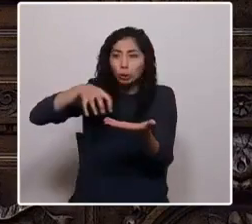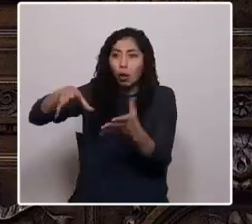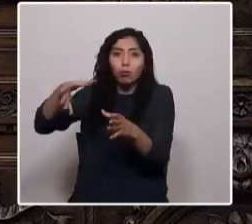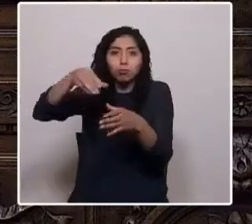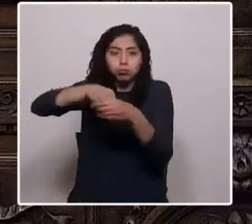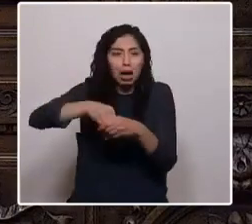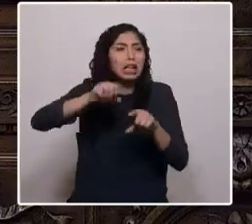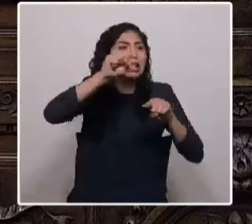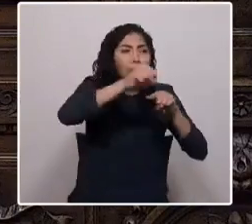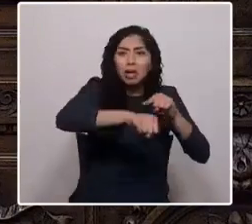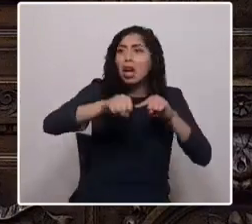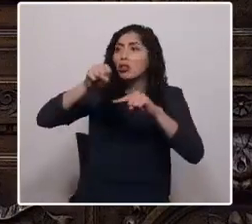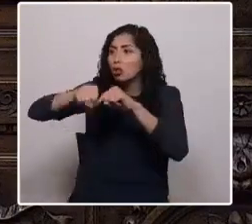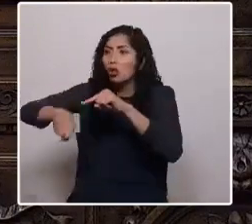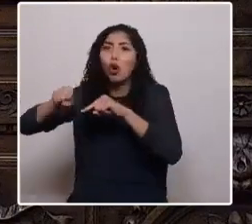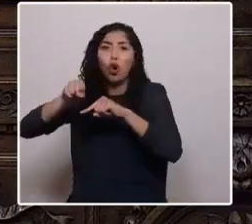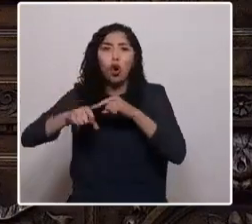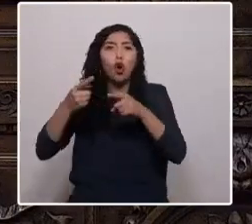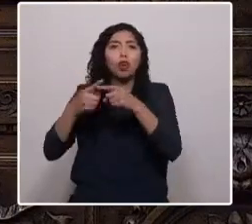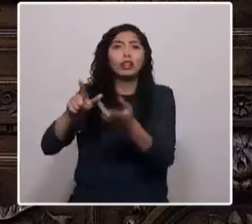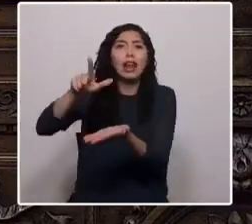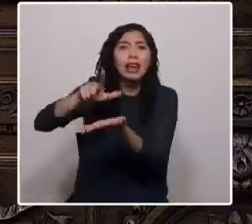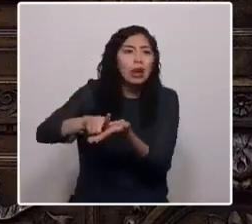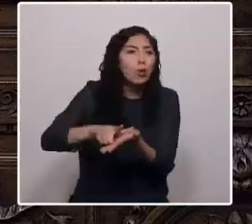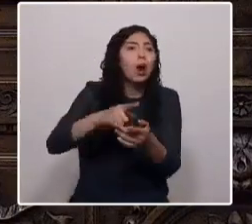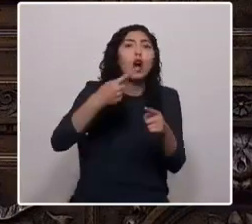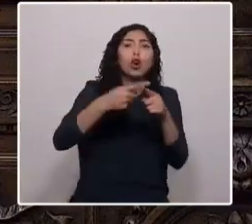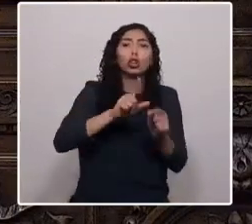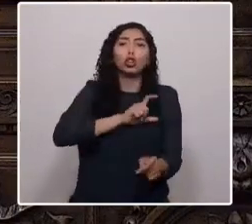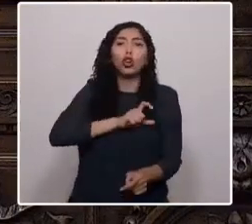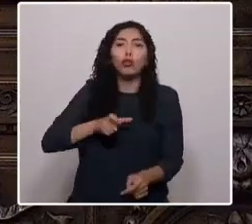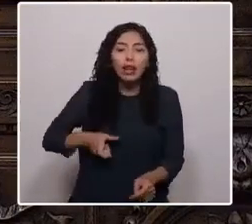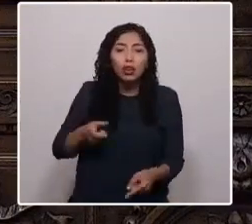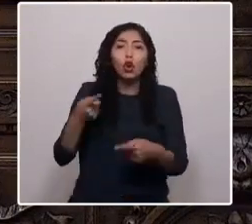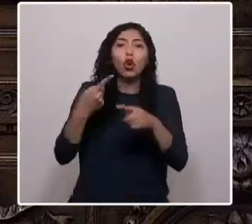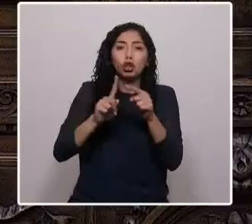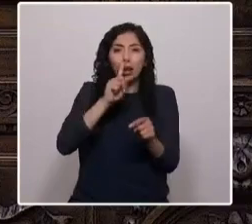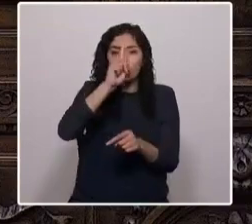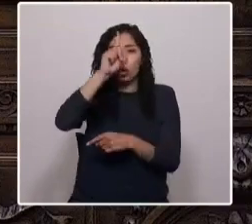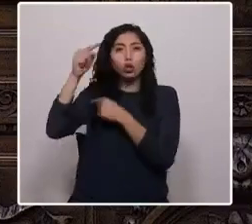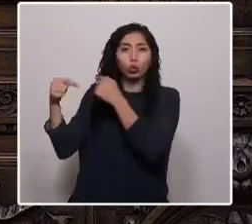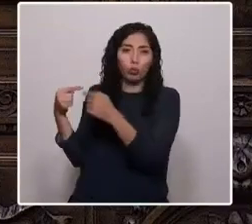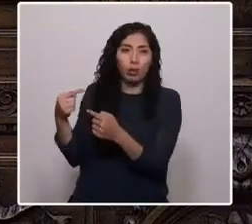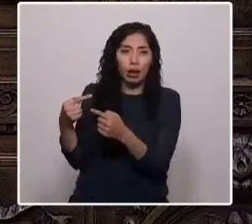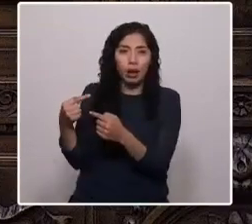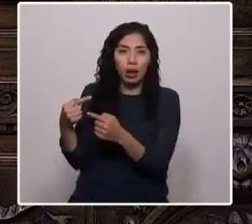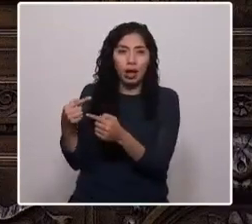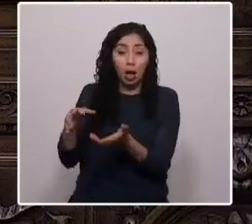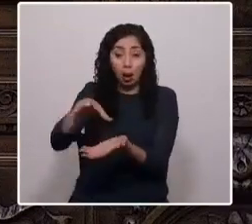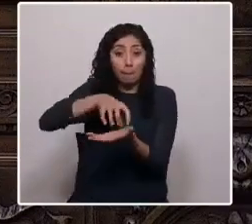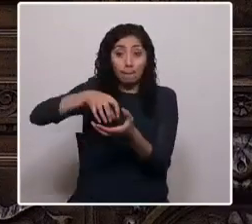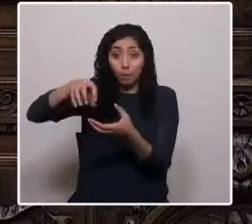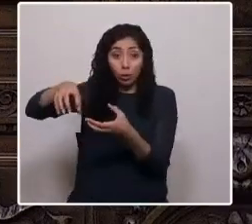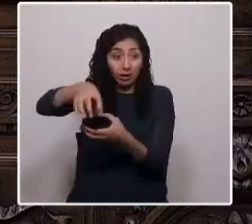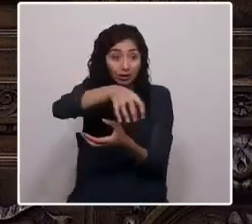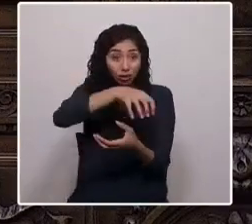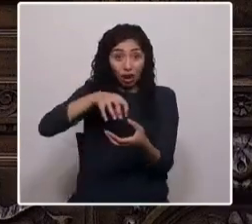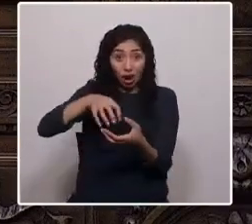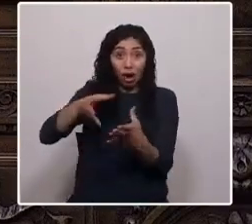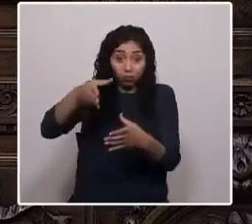lenguas otros gobiernos otras costumbres la plurinacionalidad le habla al pueblo chileno